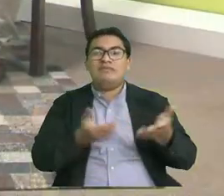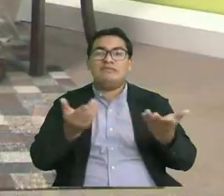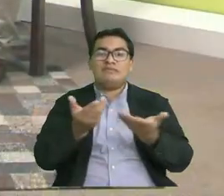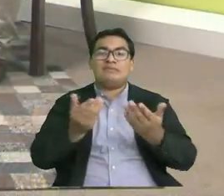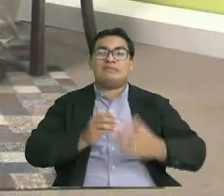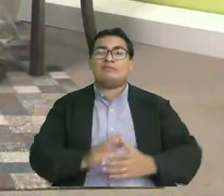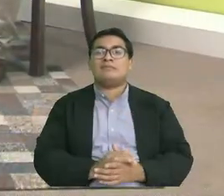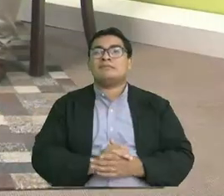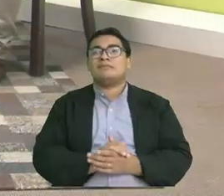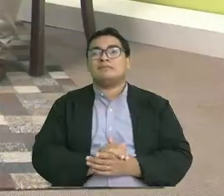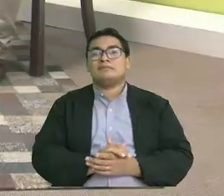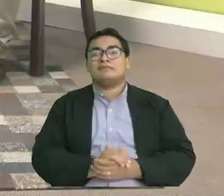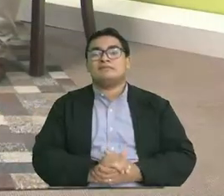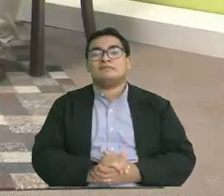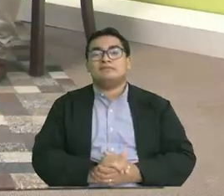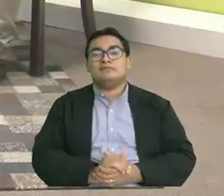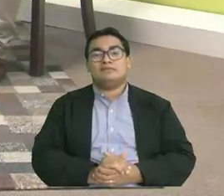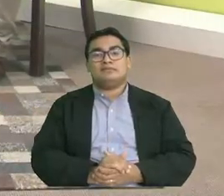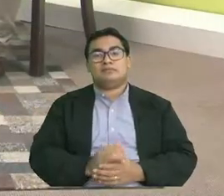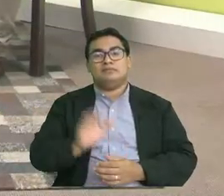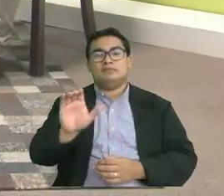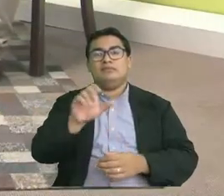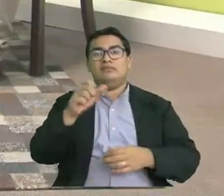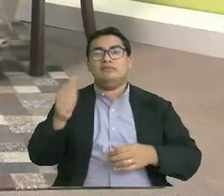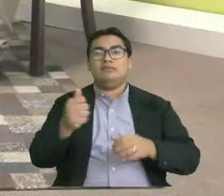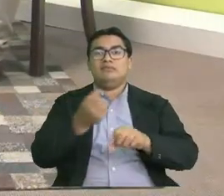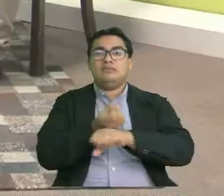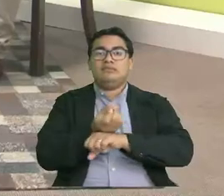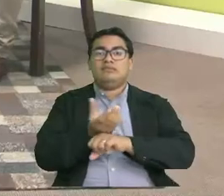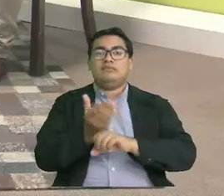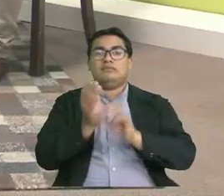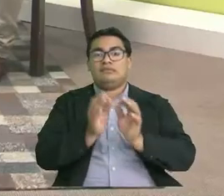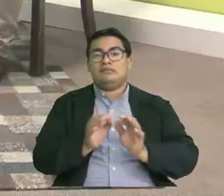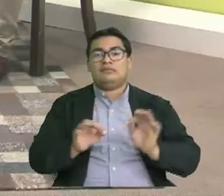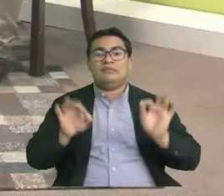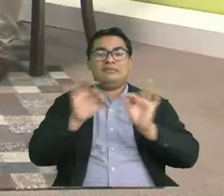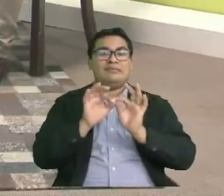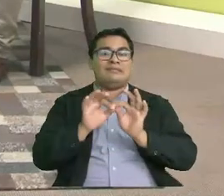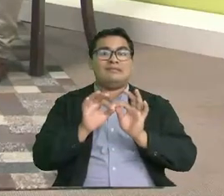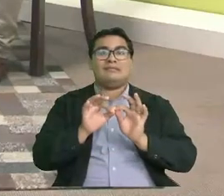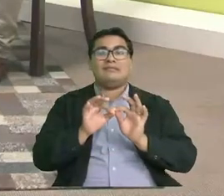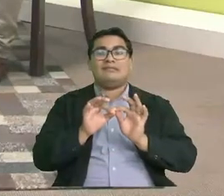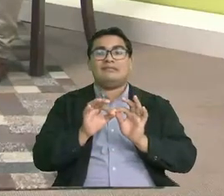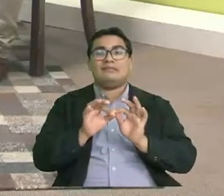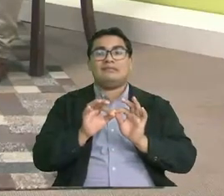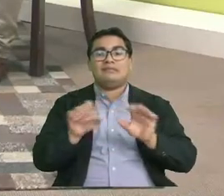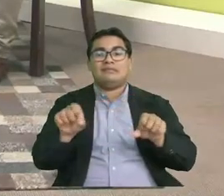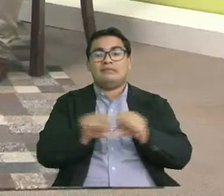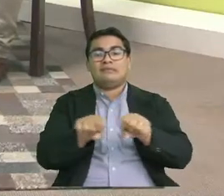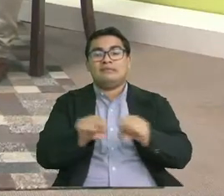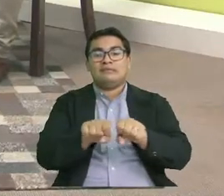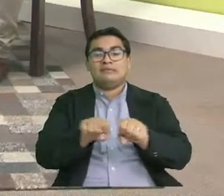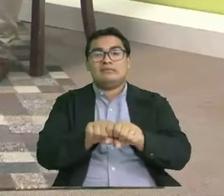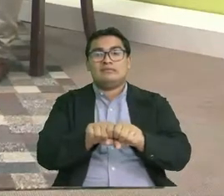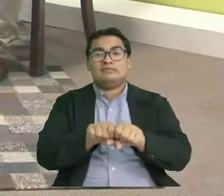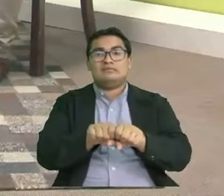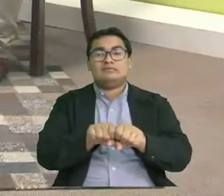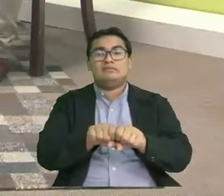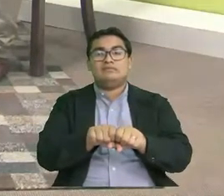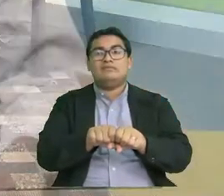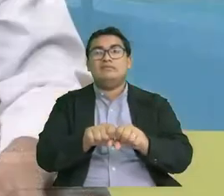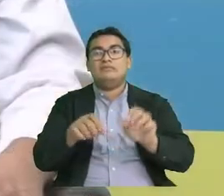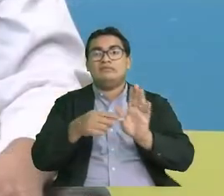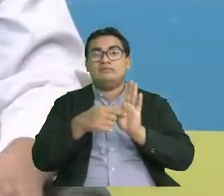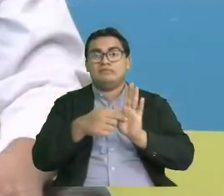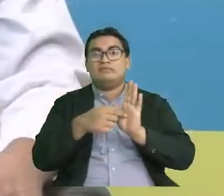pues, el arco normal. Otra recomendación importante que olvidaba es que el calzado adecuado. El calzado